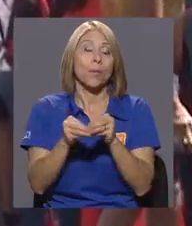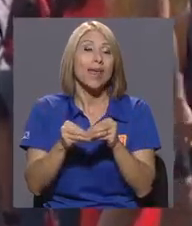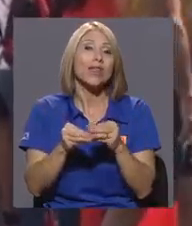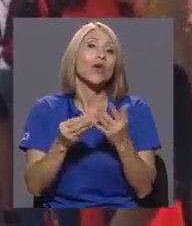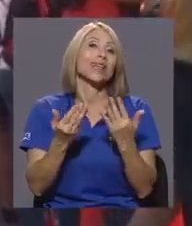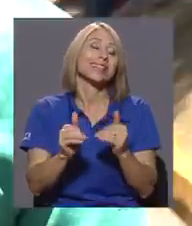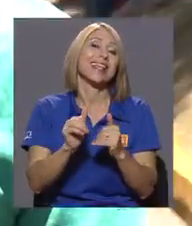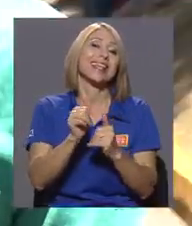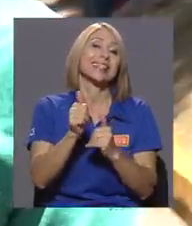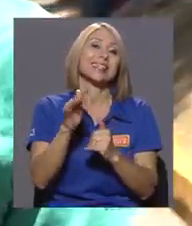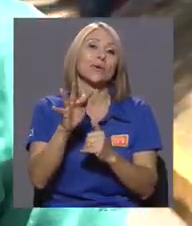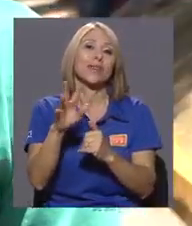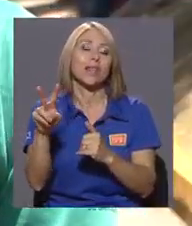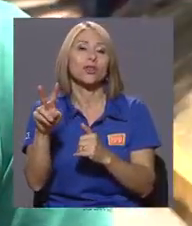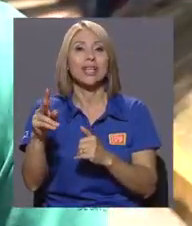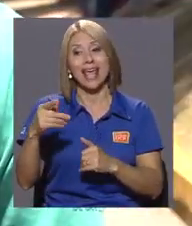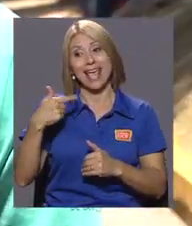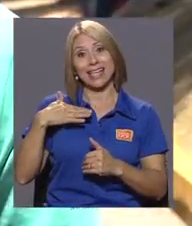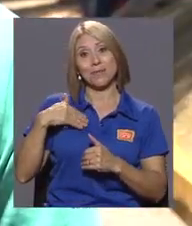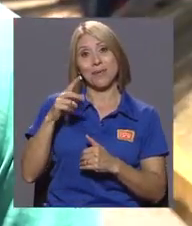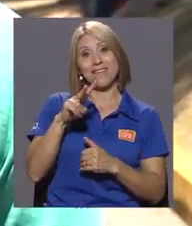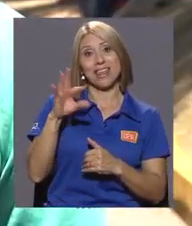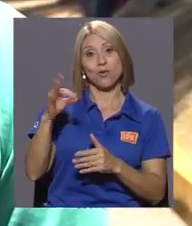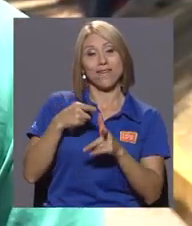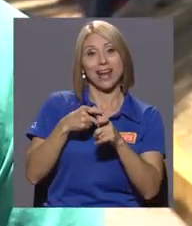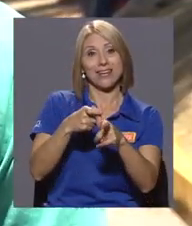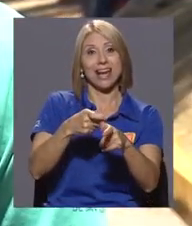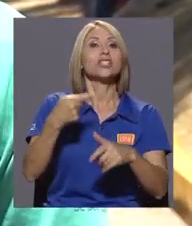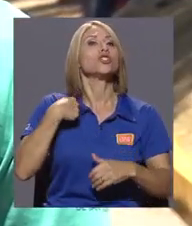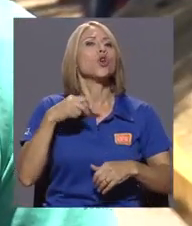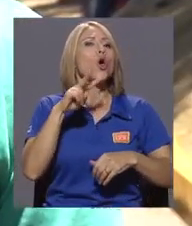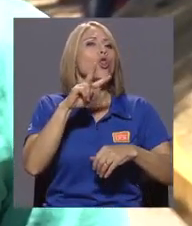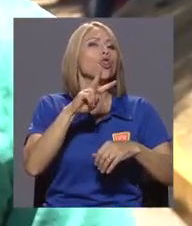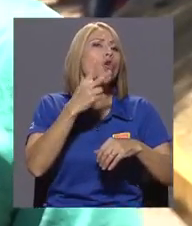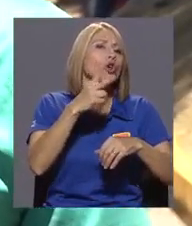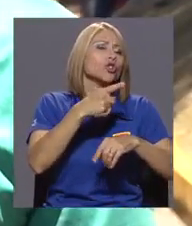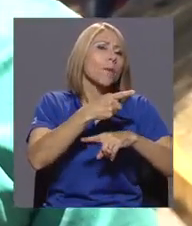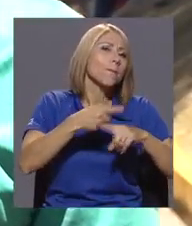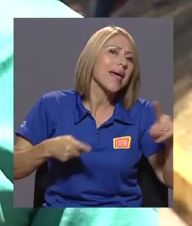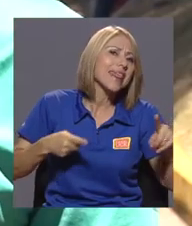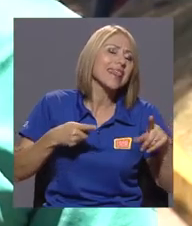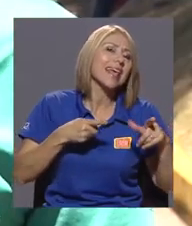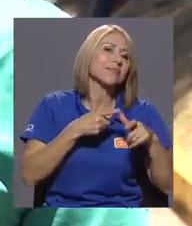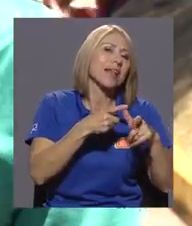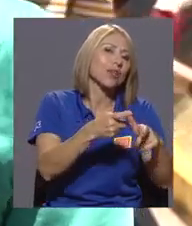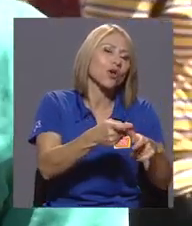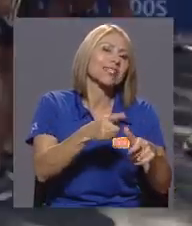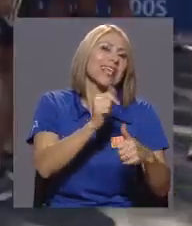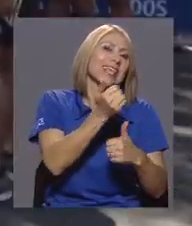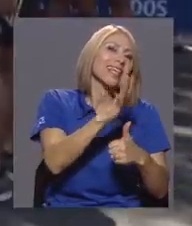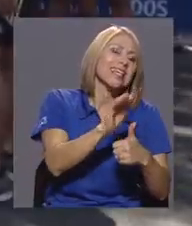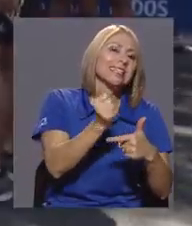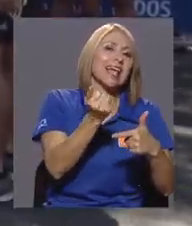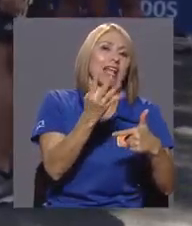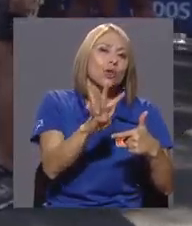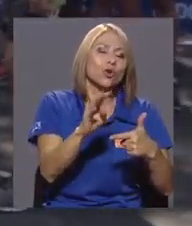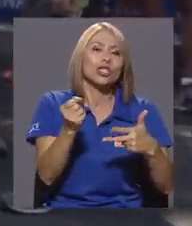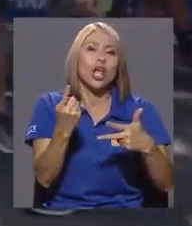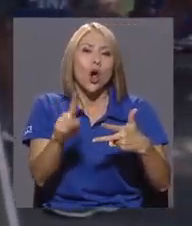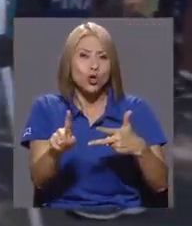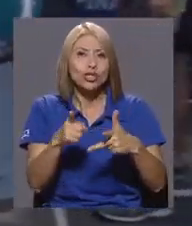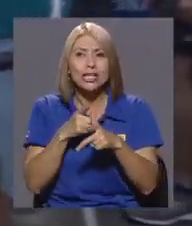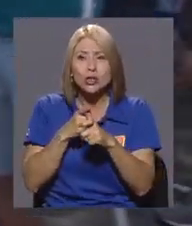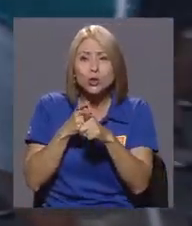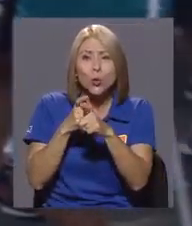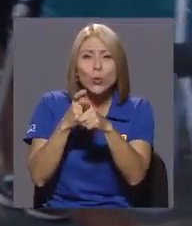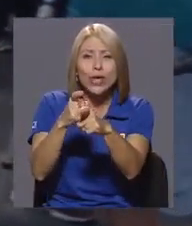número 29, de las cuales he hecho dos medias maratones, una de 15, una de 14, una de 11, subí 8 mogo. Luego